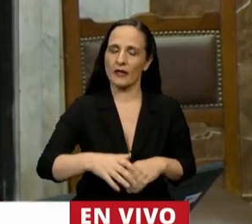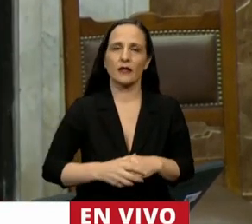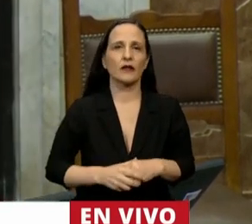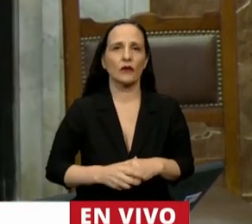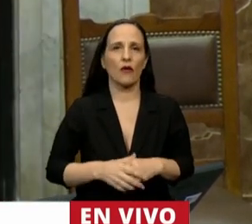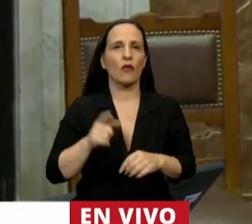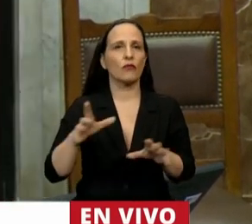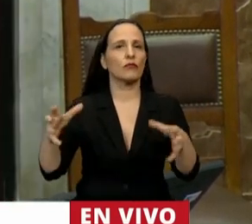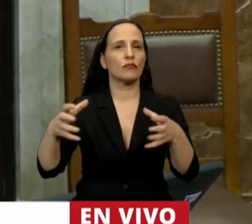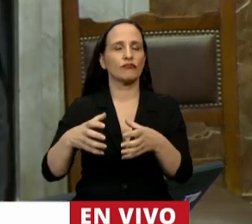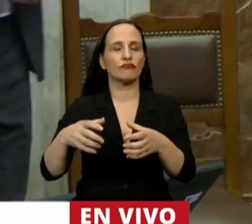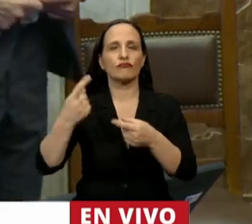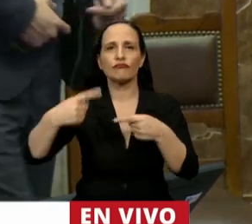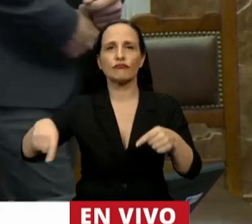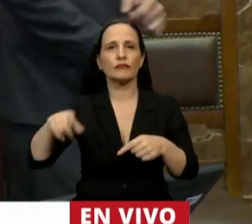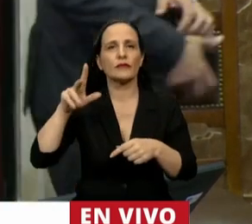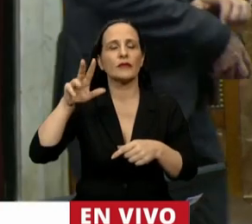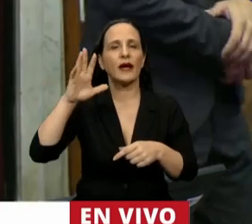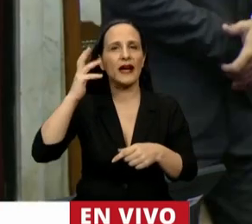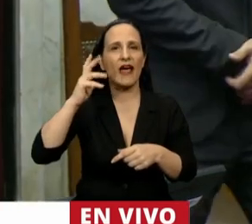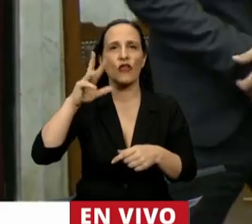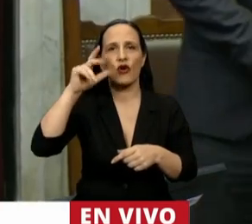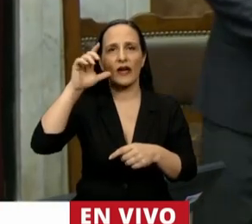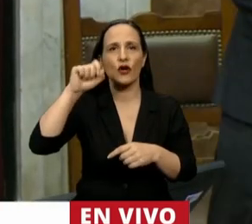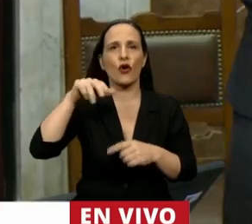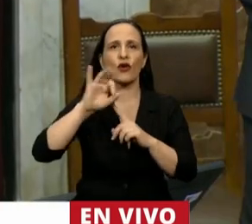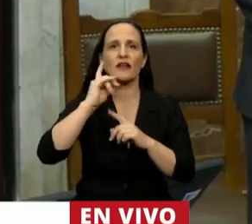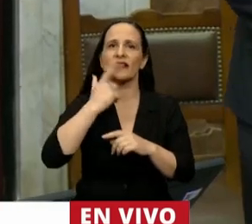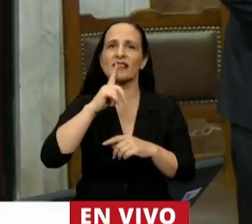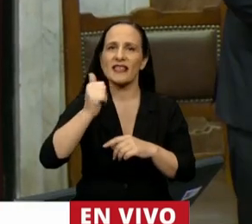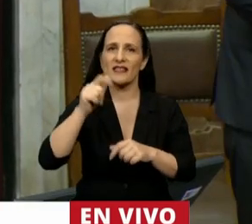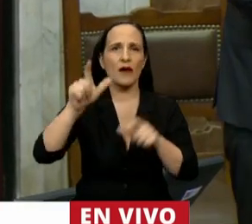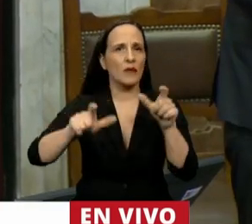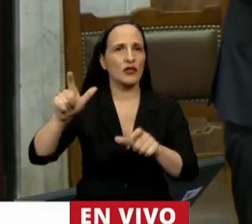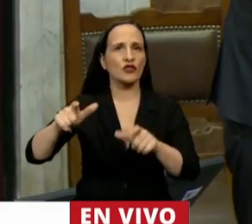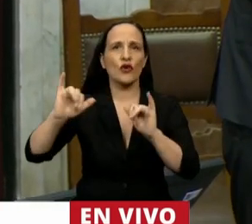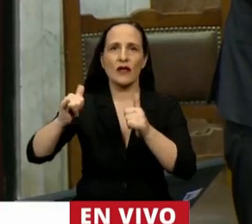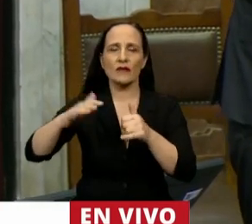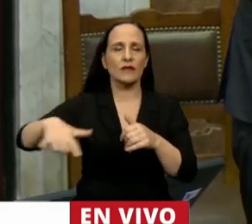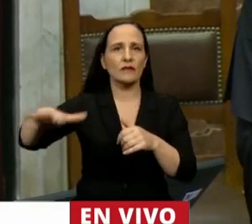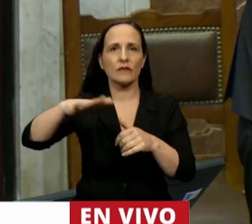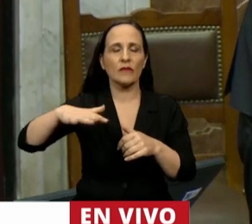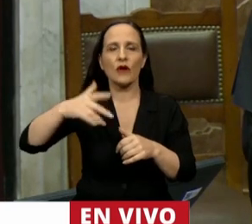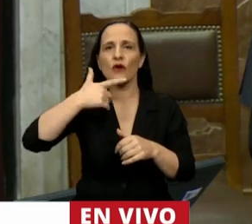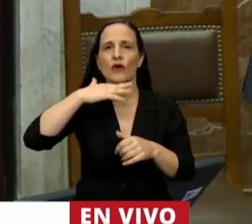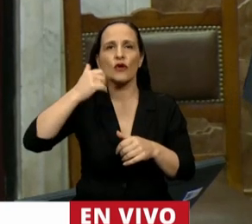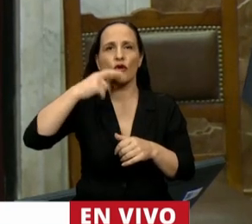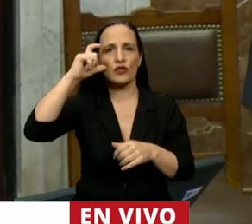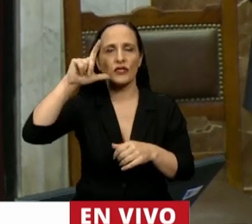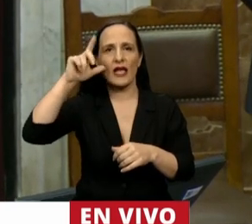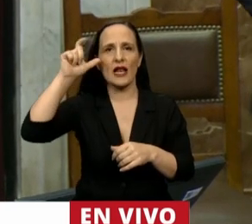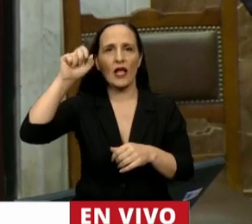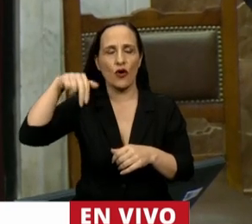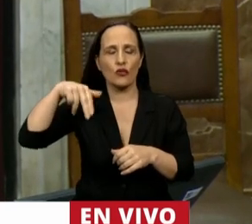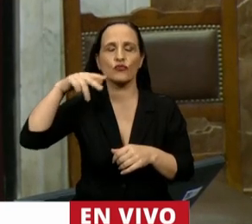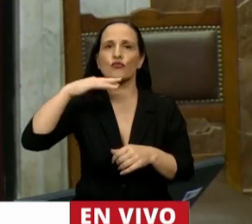por la orquesta estable de radio reconquista conformada por jóvenes del barrio de villa hidalgo de josé león suárez provincia de buenos